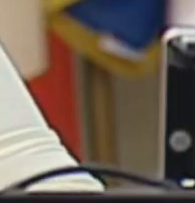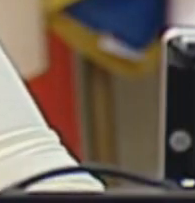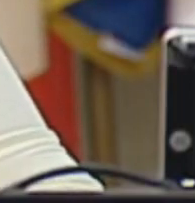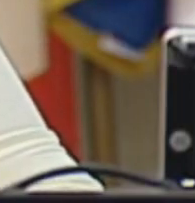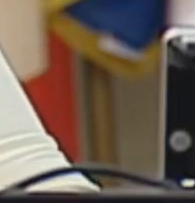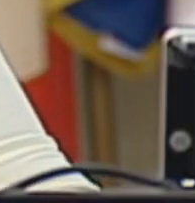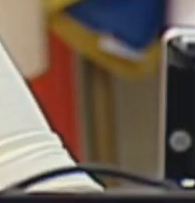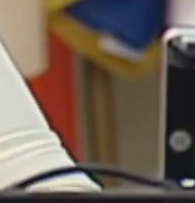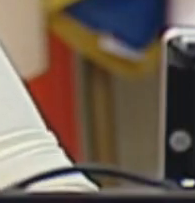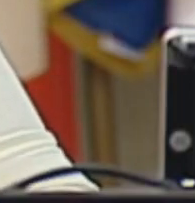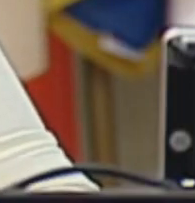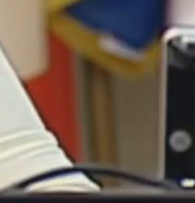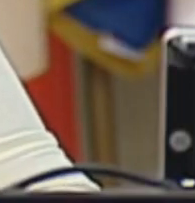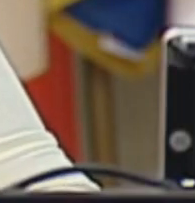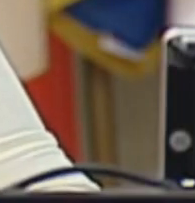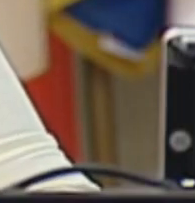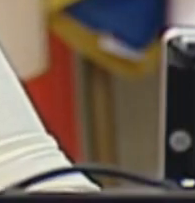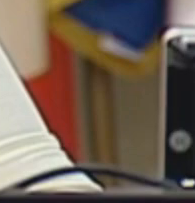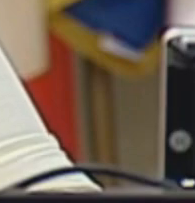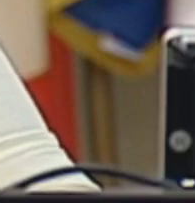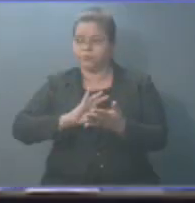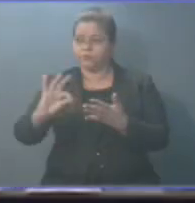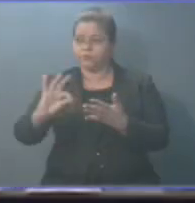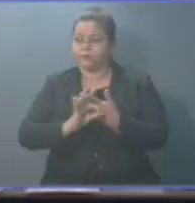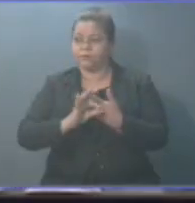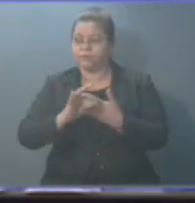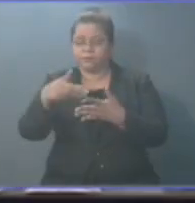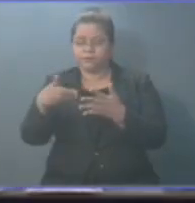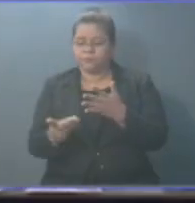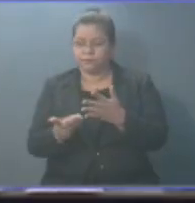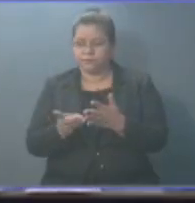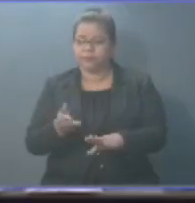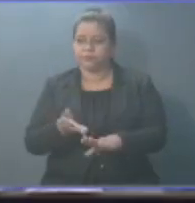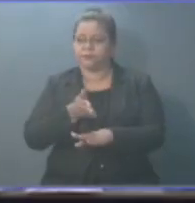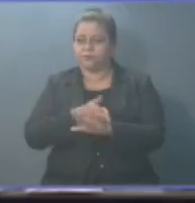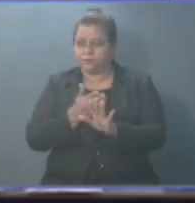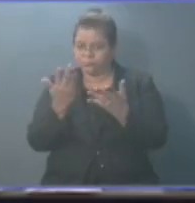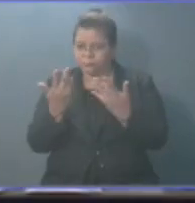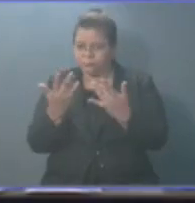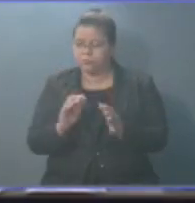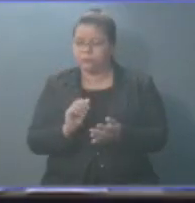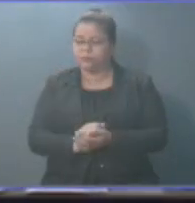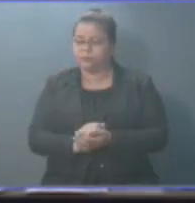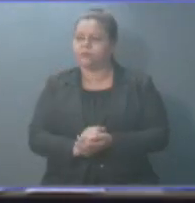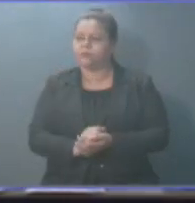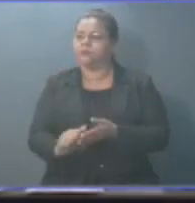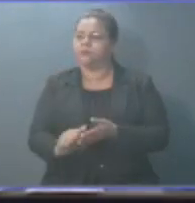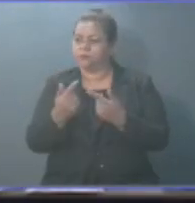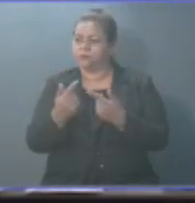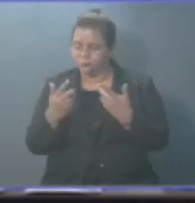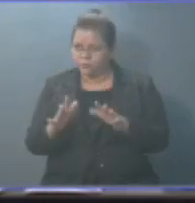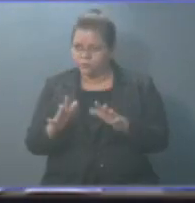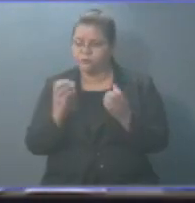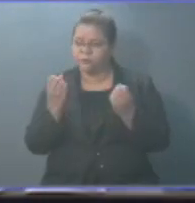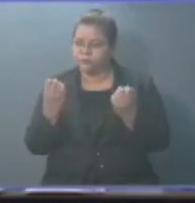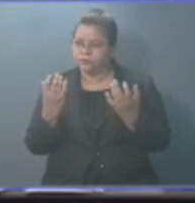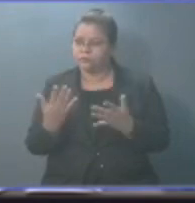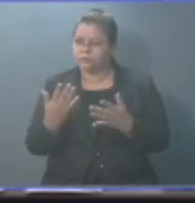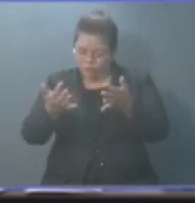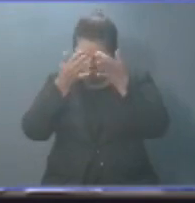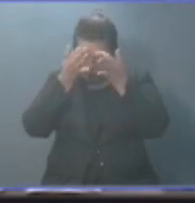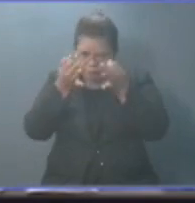del dictamen, ni antes del proyecto de decreto se permitió hablar y opinar sobre este tema, y hay varias sentencias